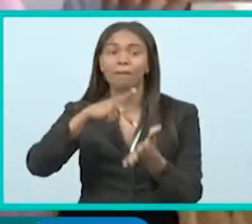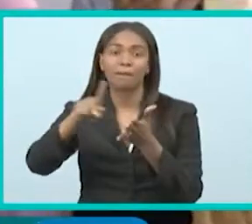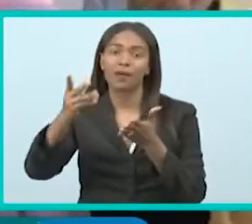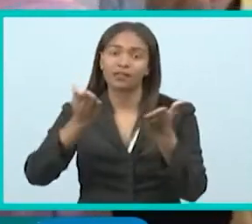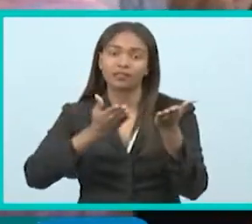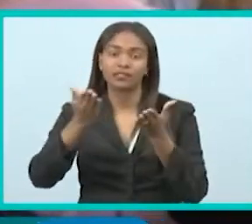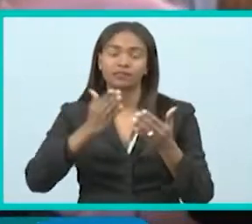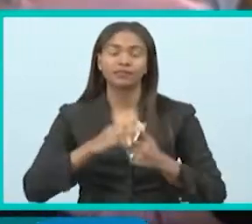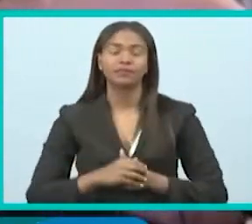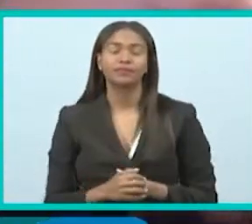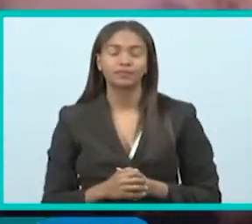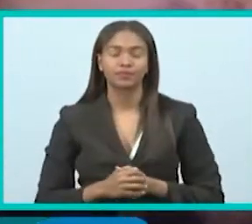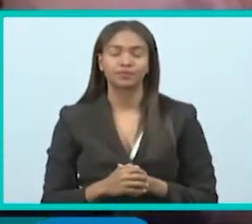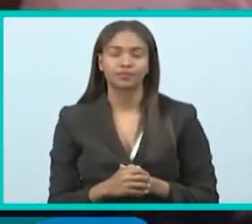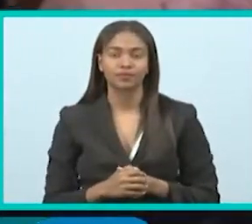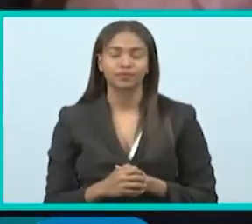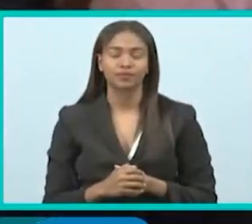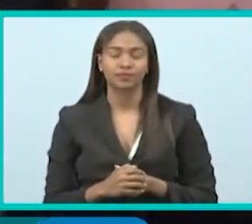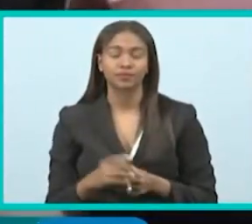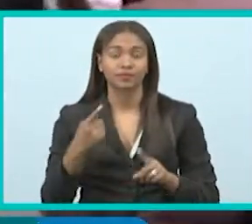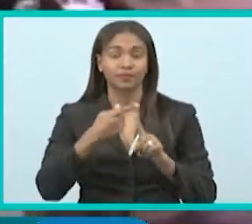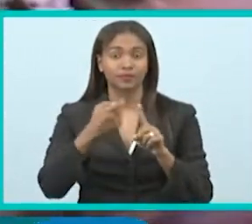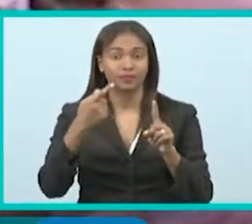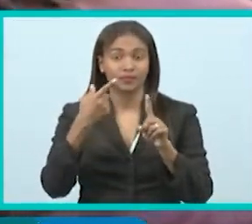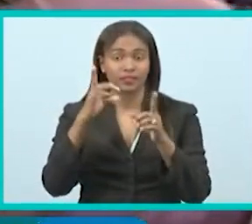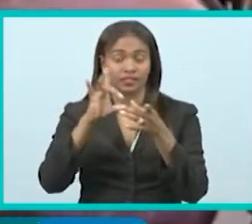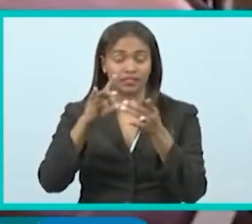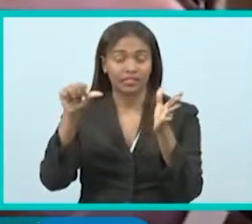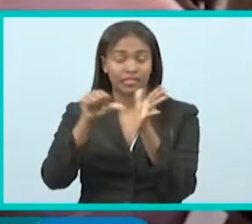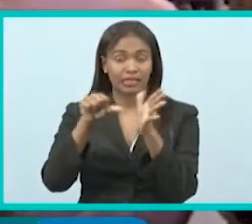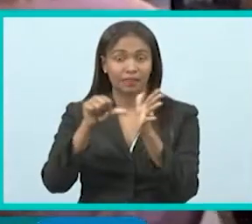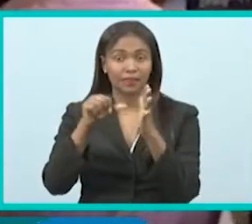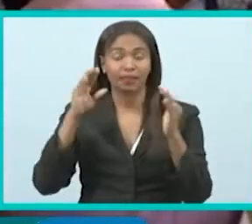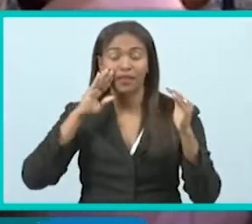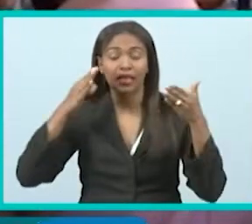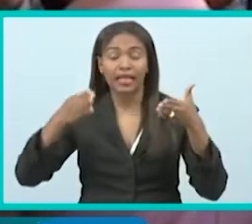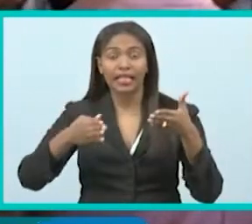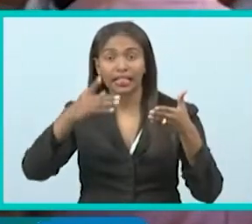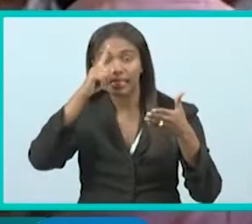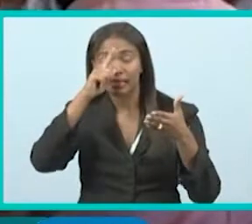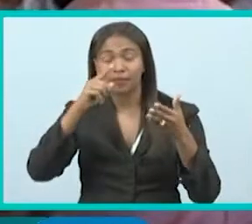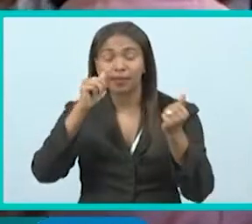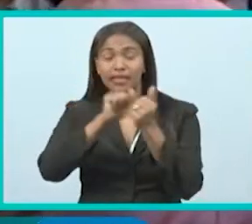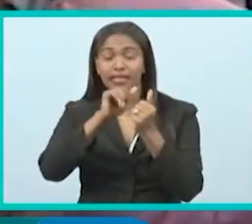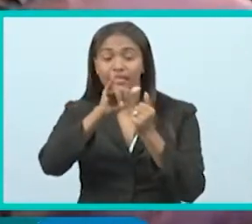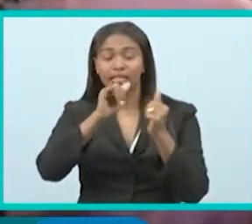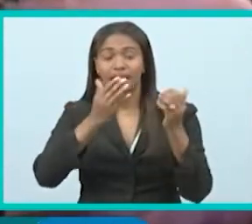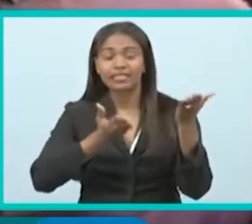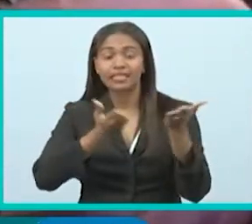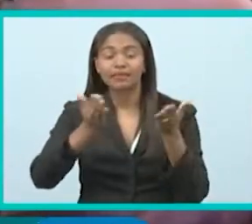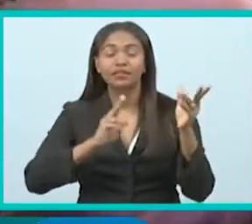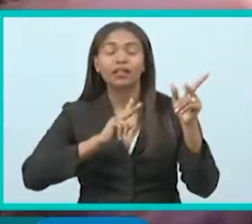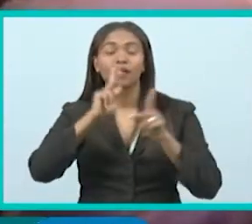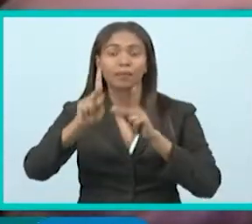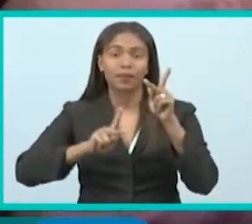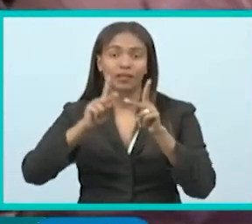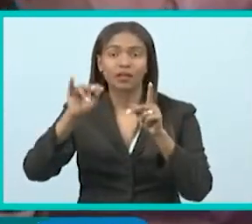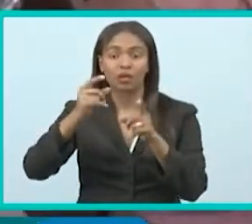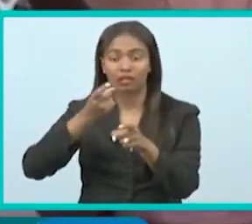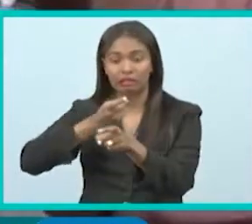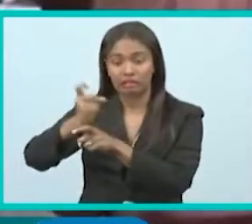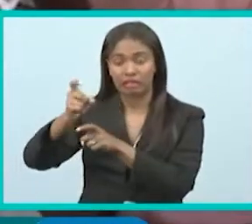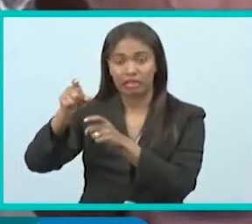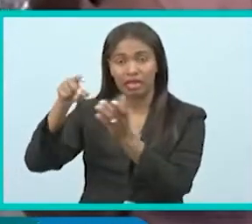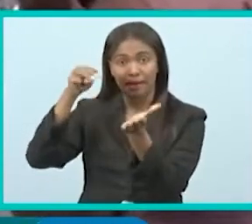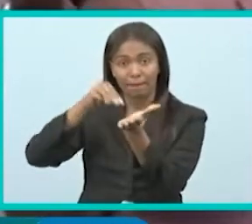La acción originaria de capital basada en negar servicio a la población y estafar a los